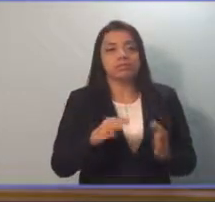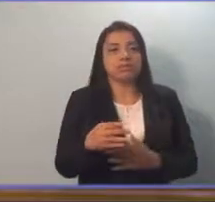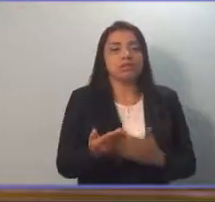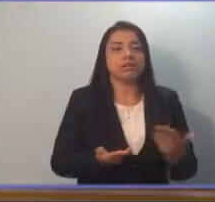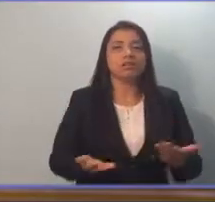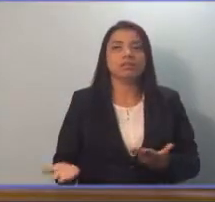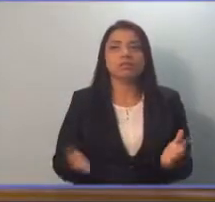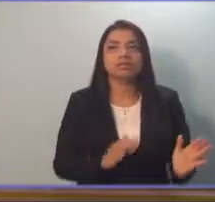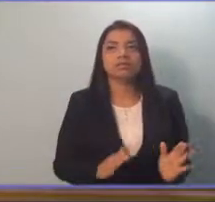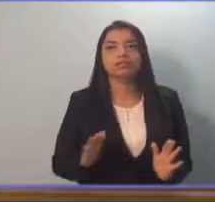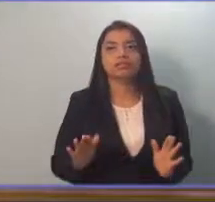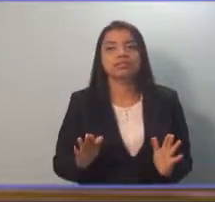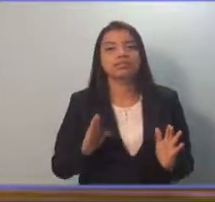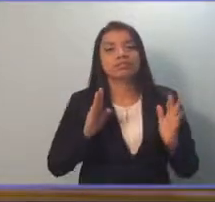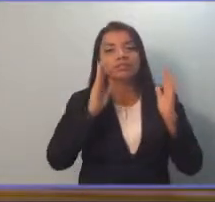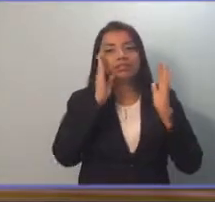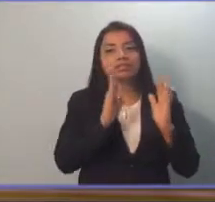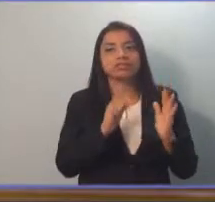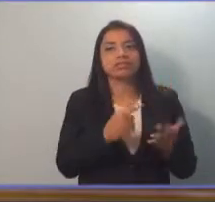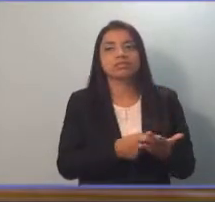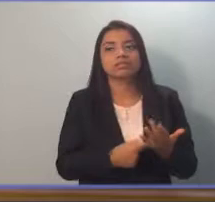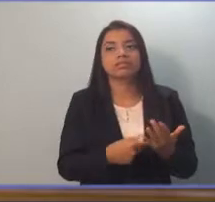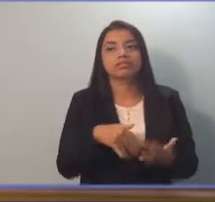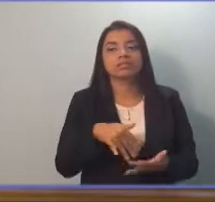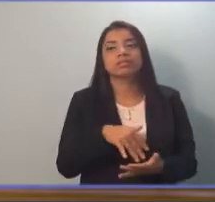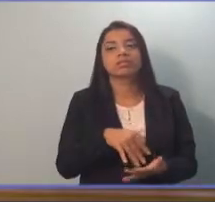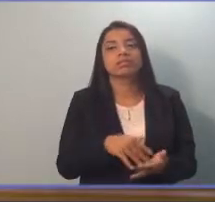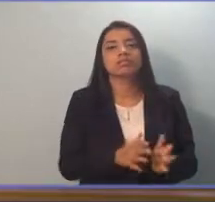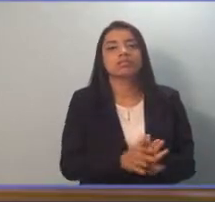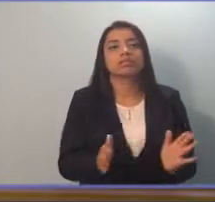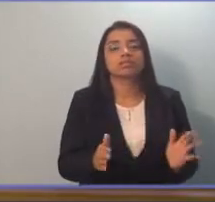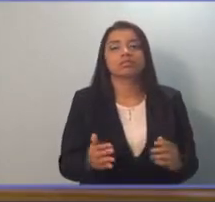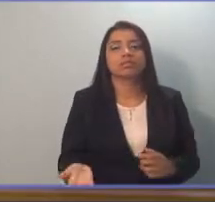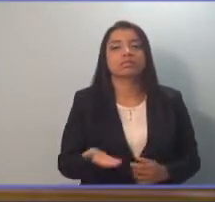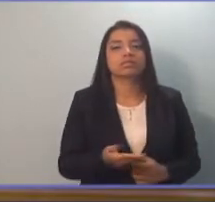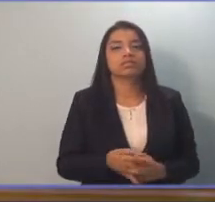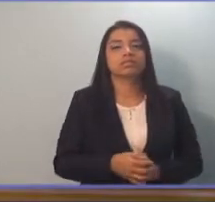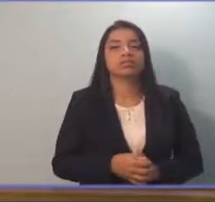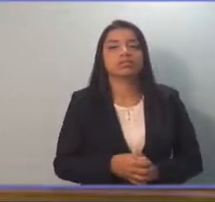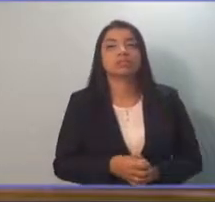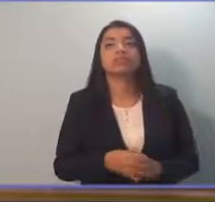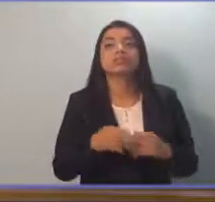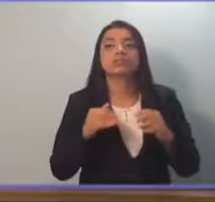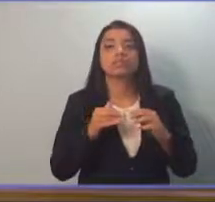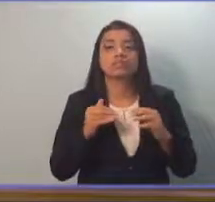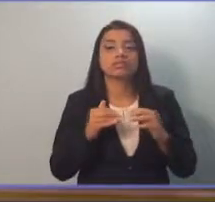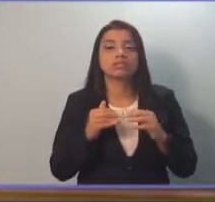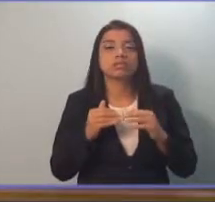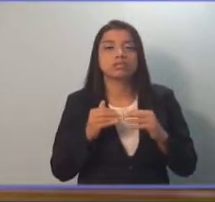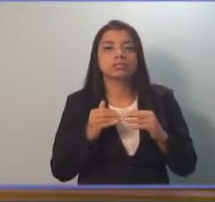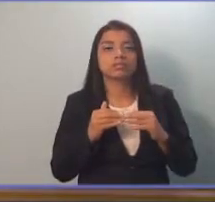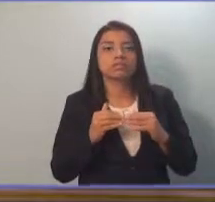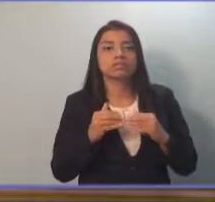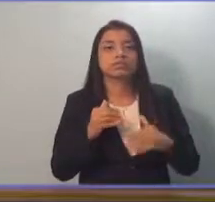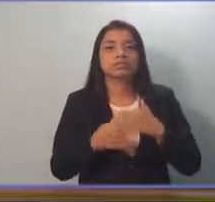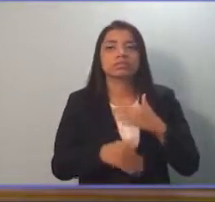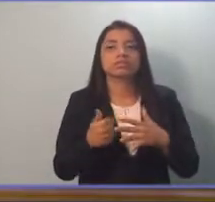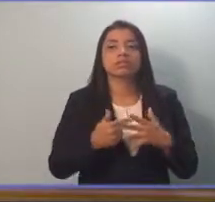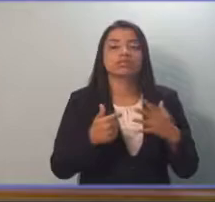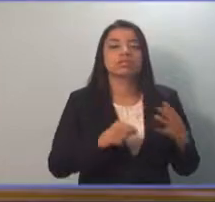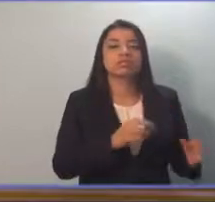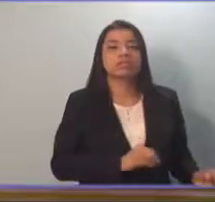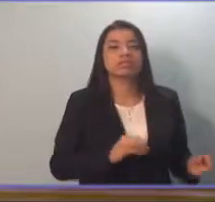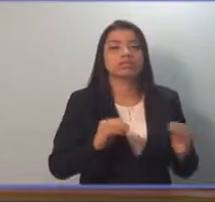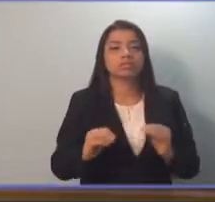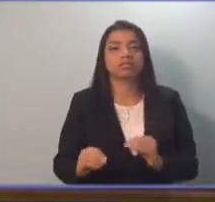servicios de atención a la población migrante retornada. También la implementación de